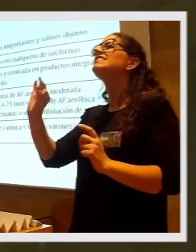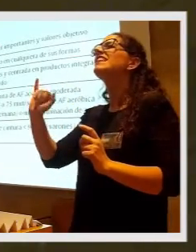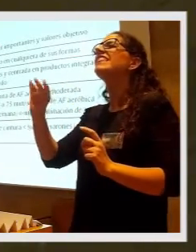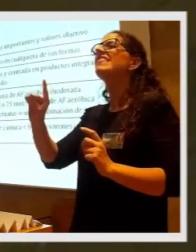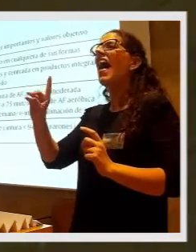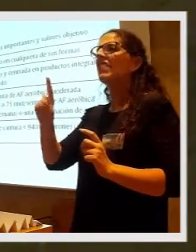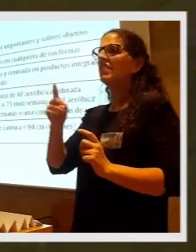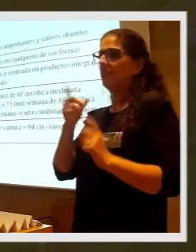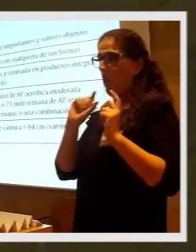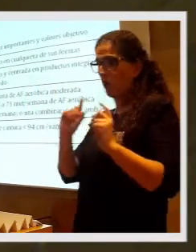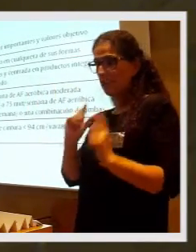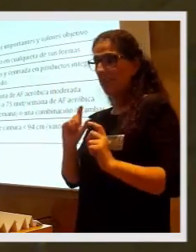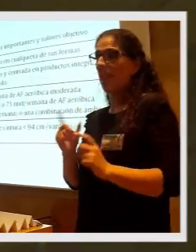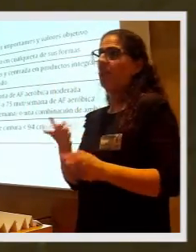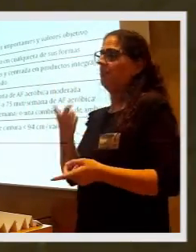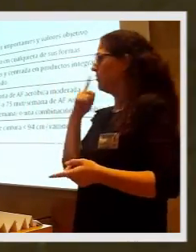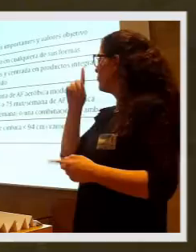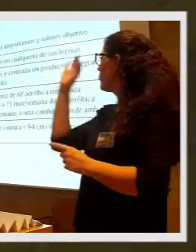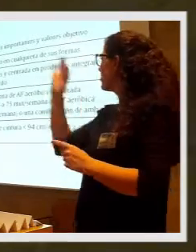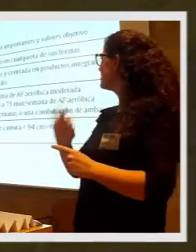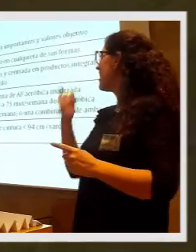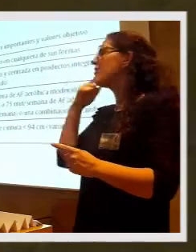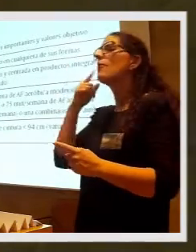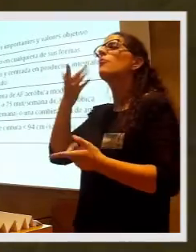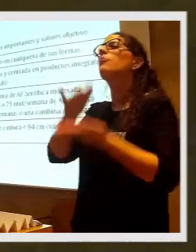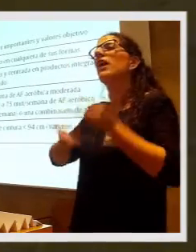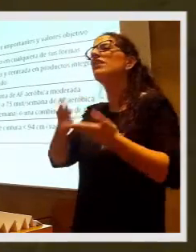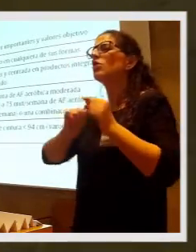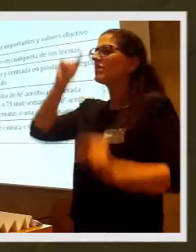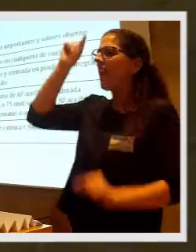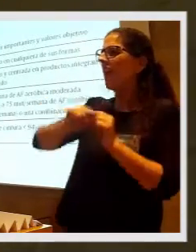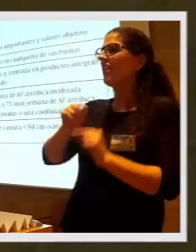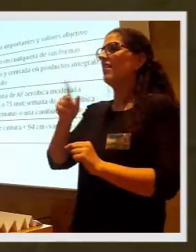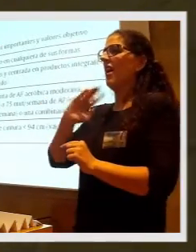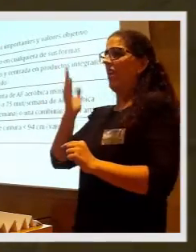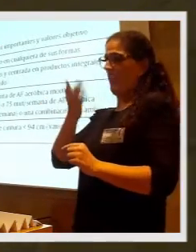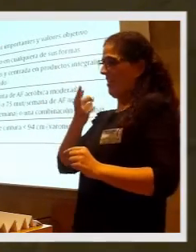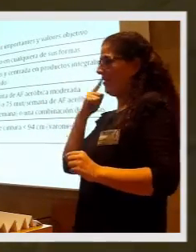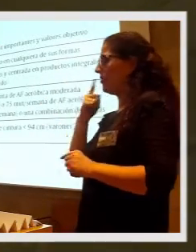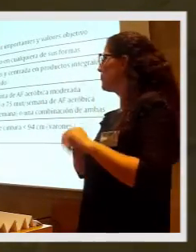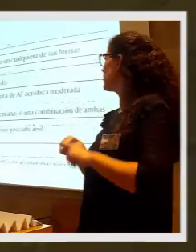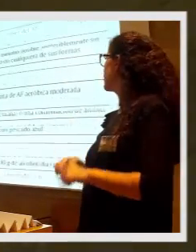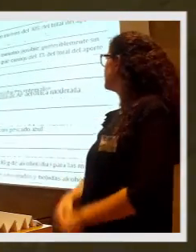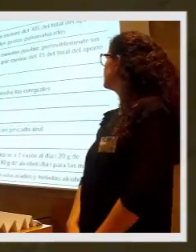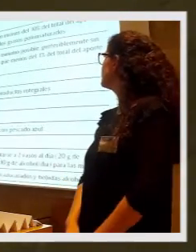importante. Y esto que veis aquí lo vamos a nombrar a lo largo de la sesión durante muchas veces, por tanto, no me voy a detener.